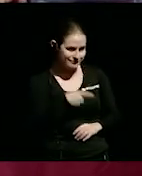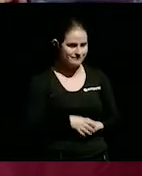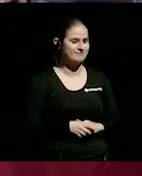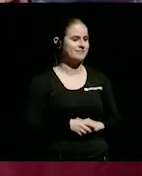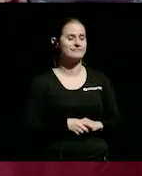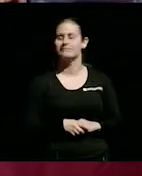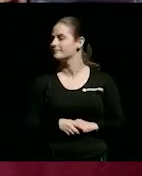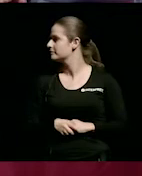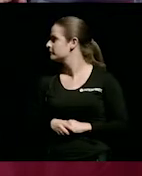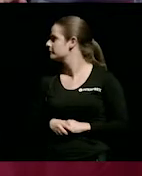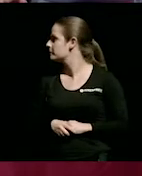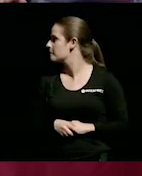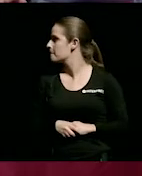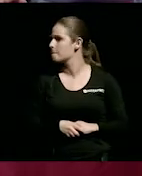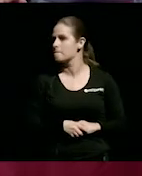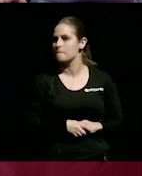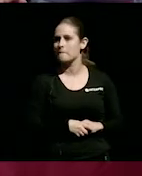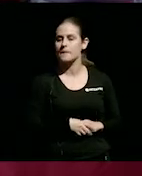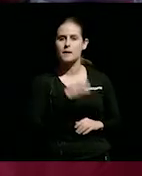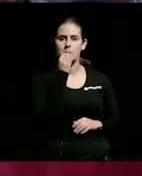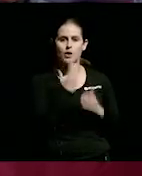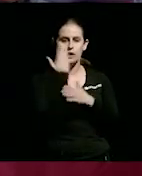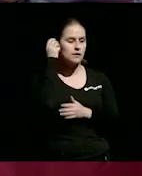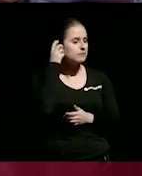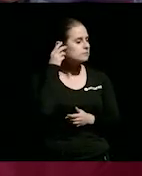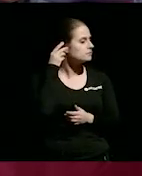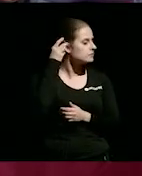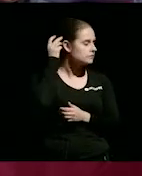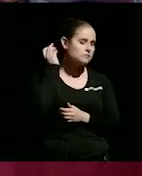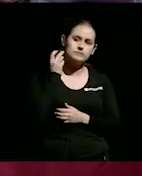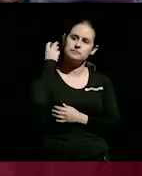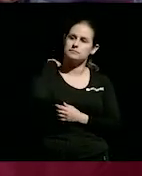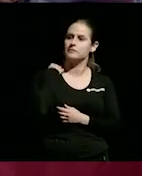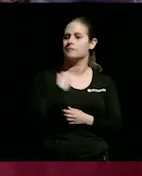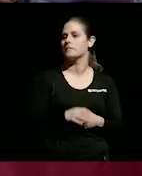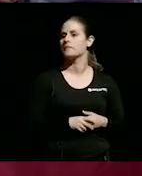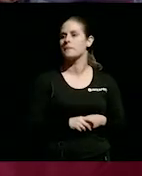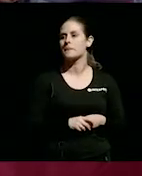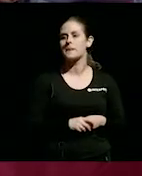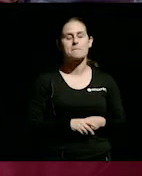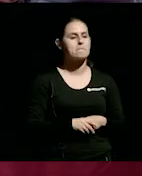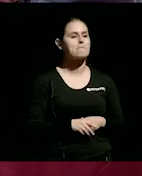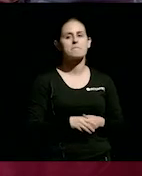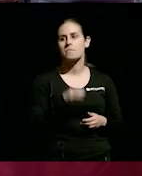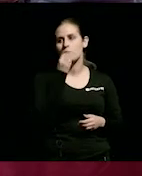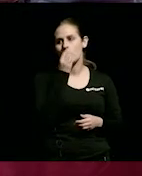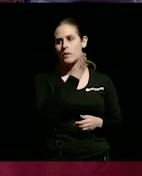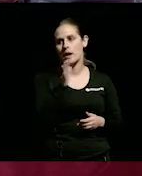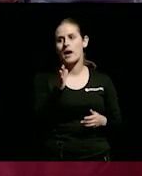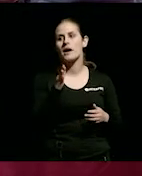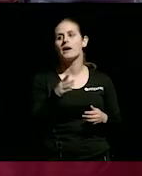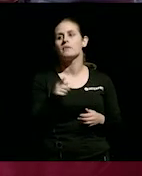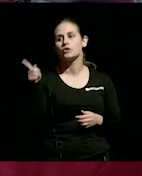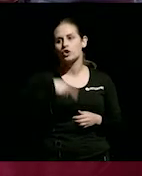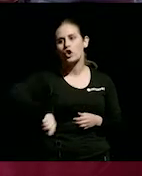Buenos días. ¿Por allí tenemos una palabra? Buenos días. En principio, enhorabuena por el trabajo que están haciendo